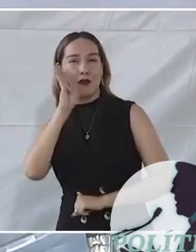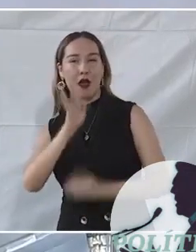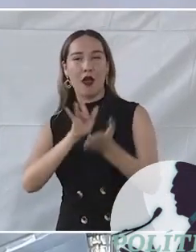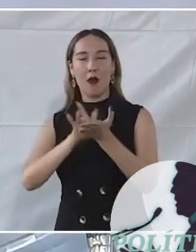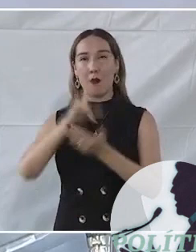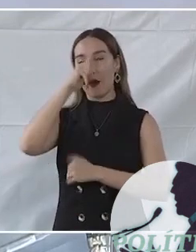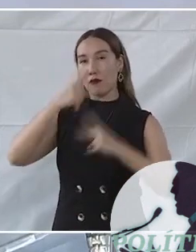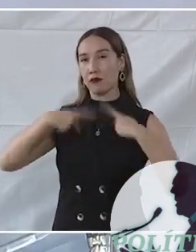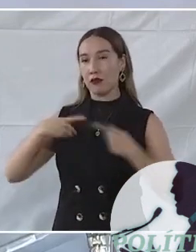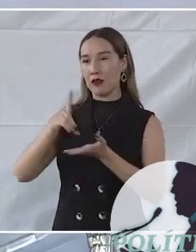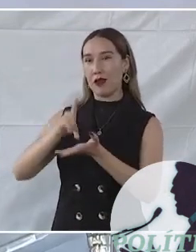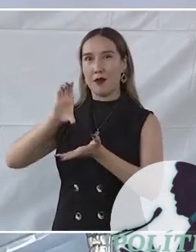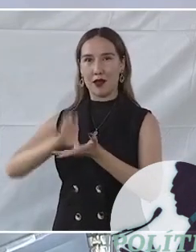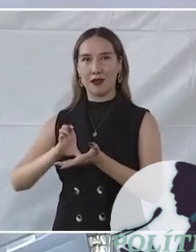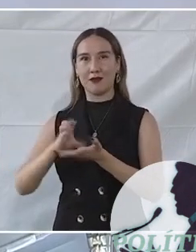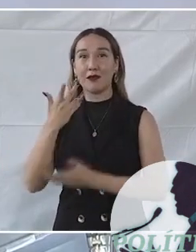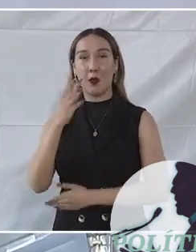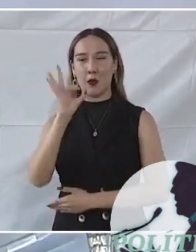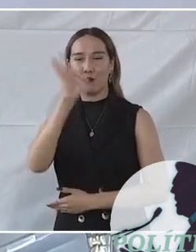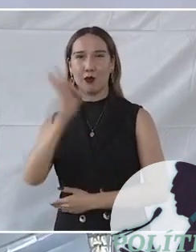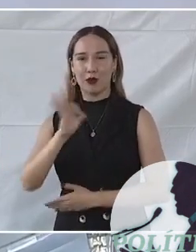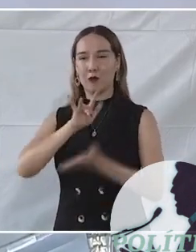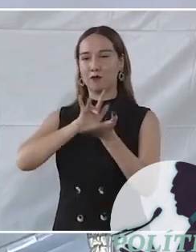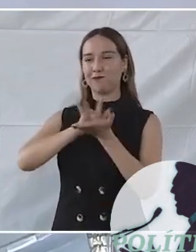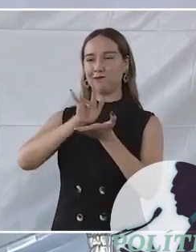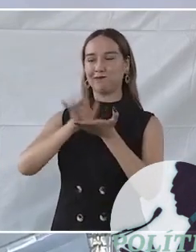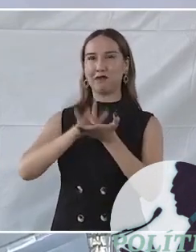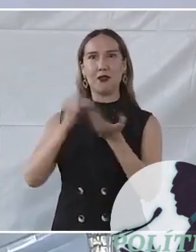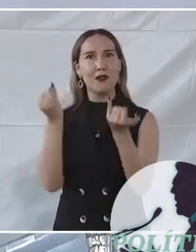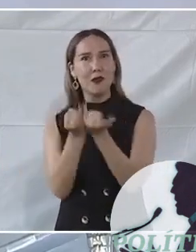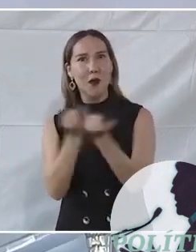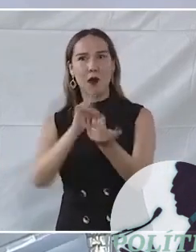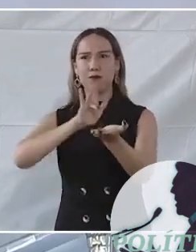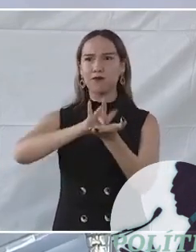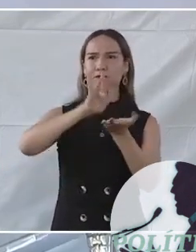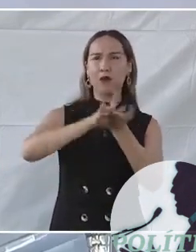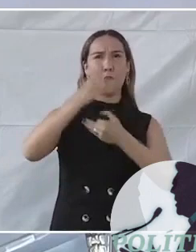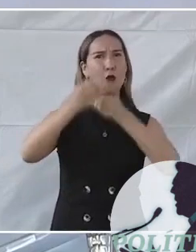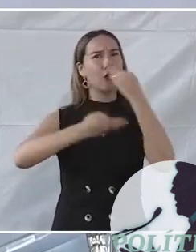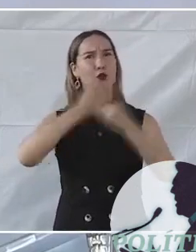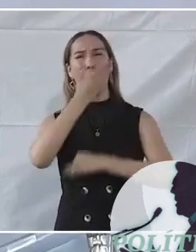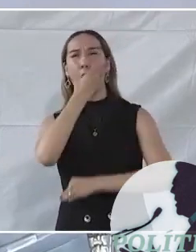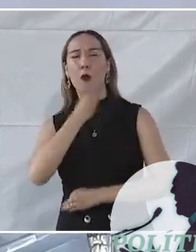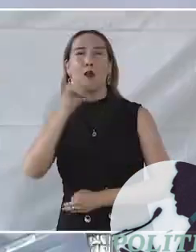el 50% de las aportaciones para que aquí también se destinen apoyos a todos los potosinos.